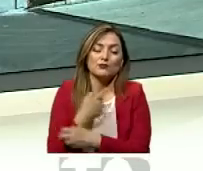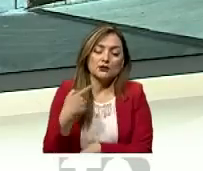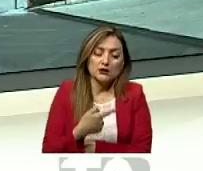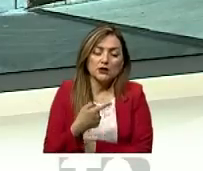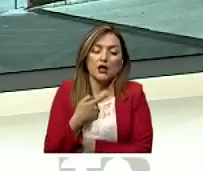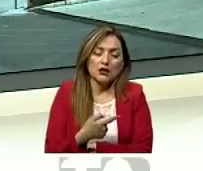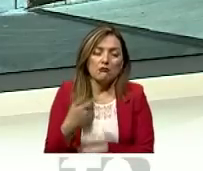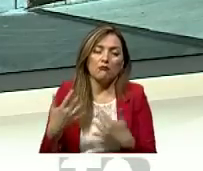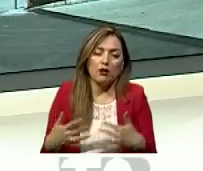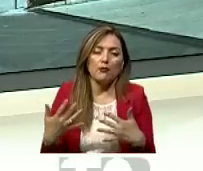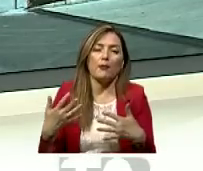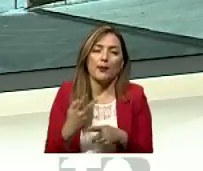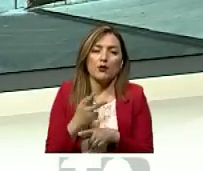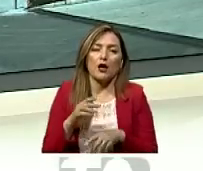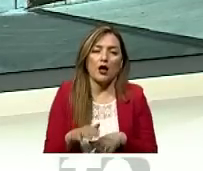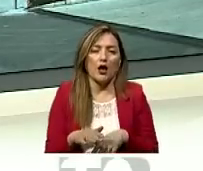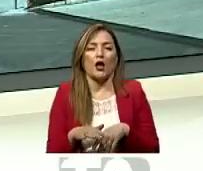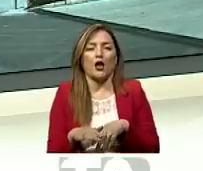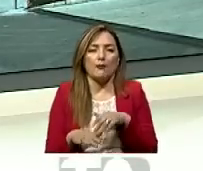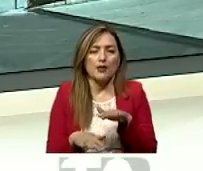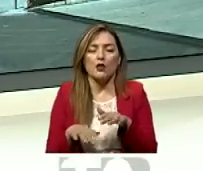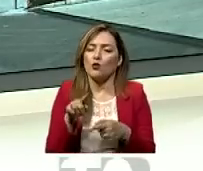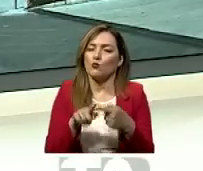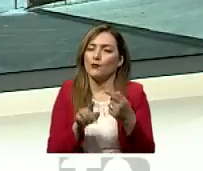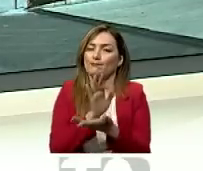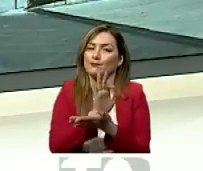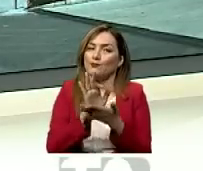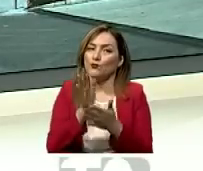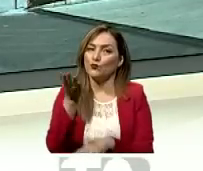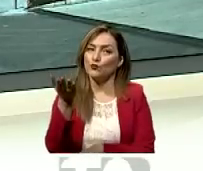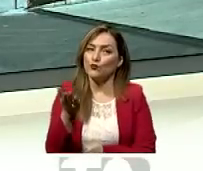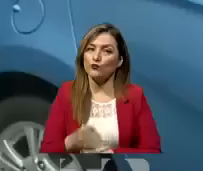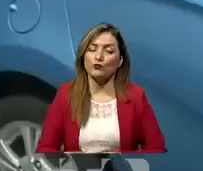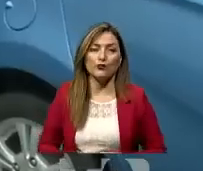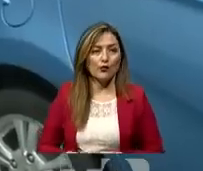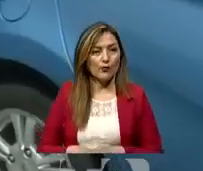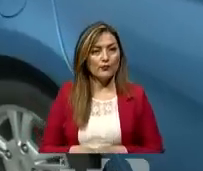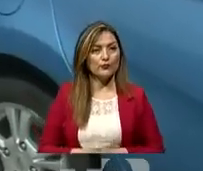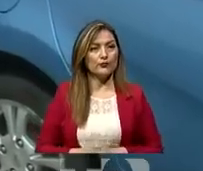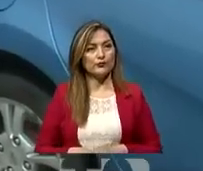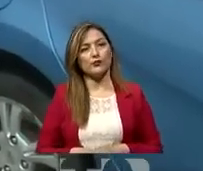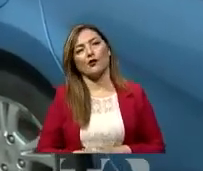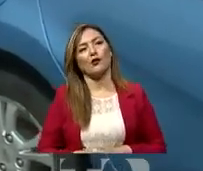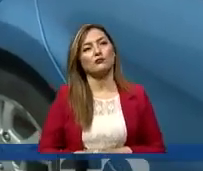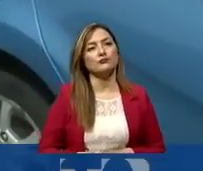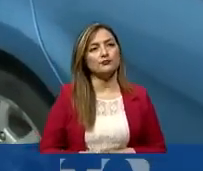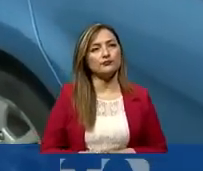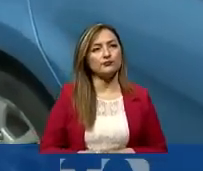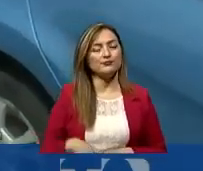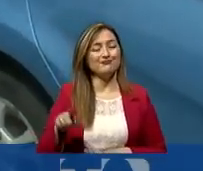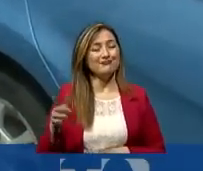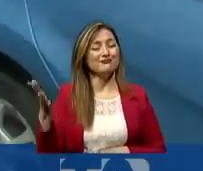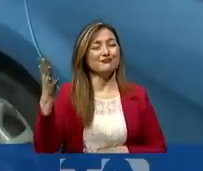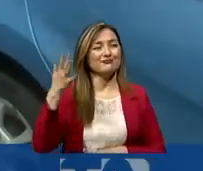se agrava. No puede caminar con normalidad. A continuación su testimonio. La vida de Felipe Nogales cambió tras